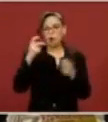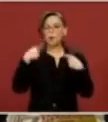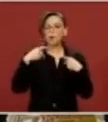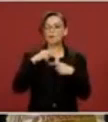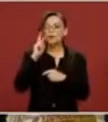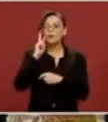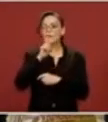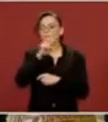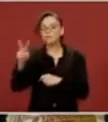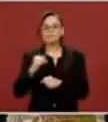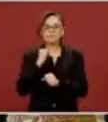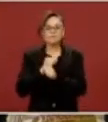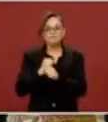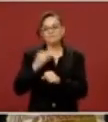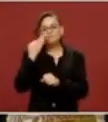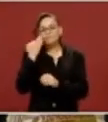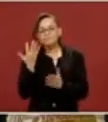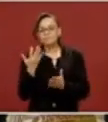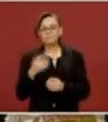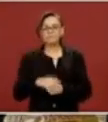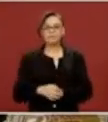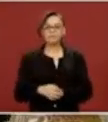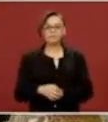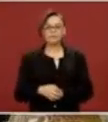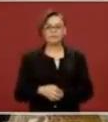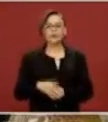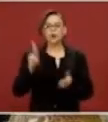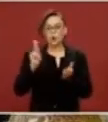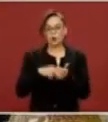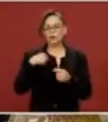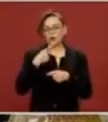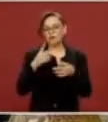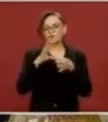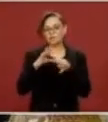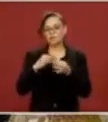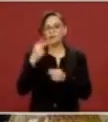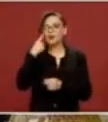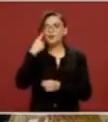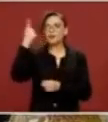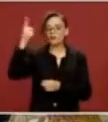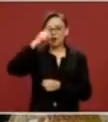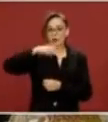destacar. Lo que vemos en la gráfica es una